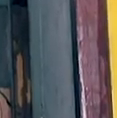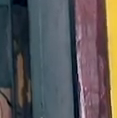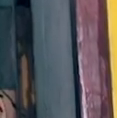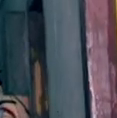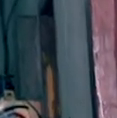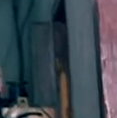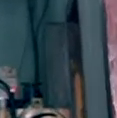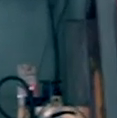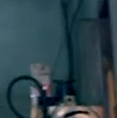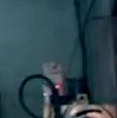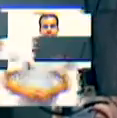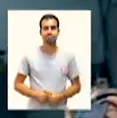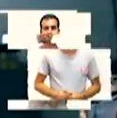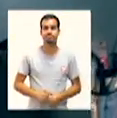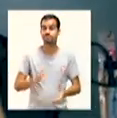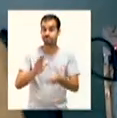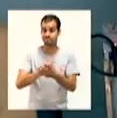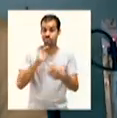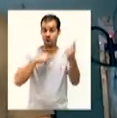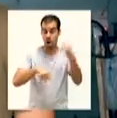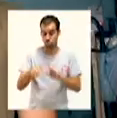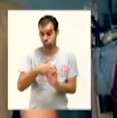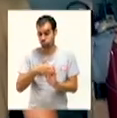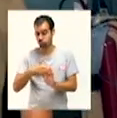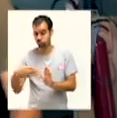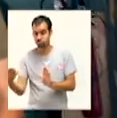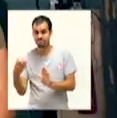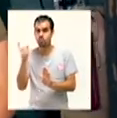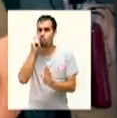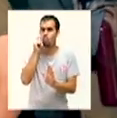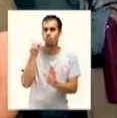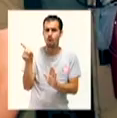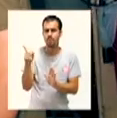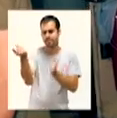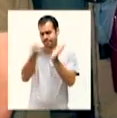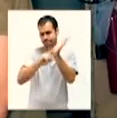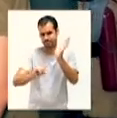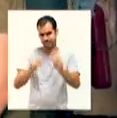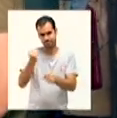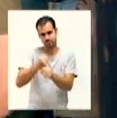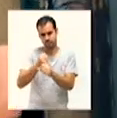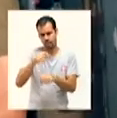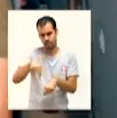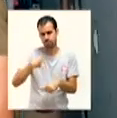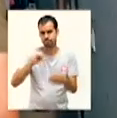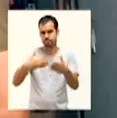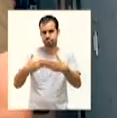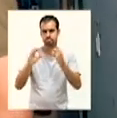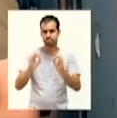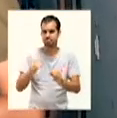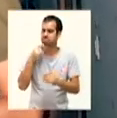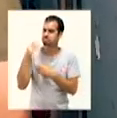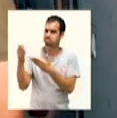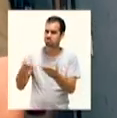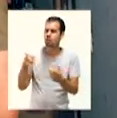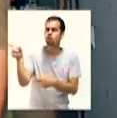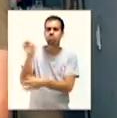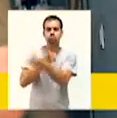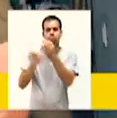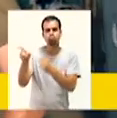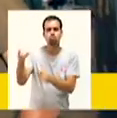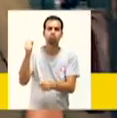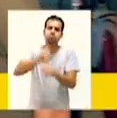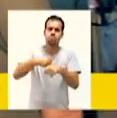Amigos, en este momento converso con Jorge Alberto Molina, él es electricista de esta entidad. Bienvenido a nuestro espacio y coméntame qué función desempeñas